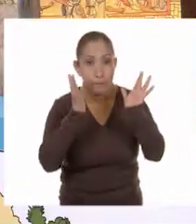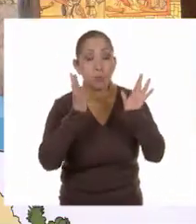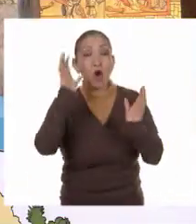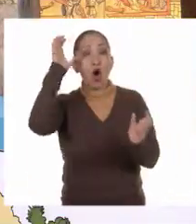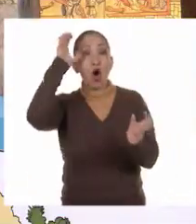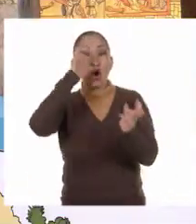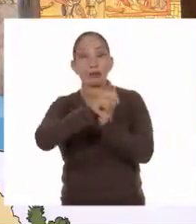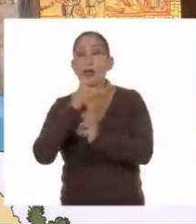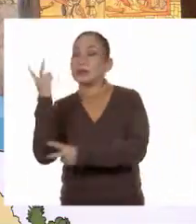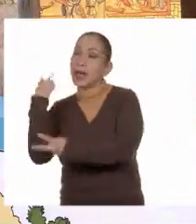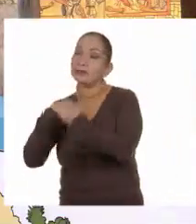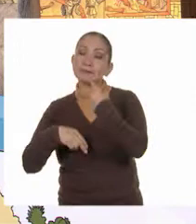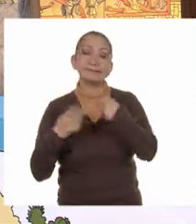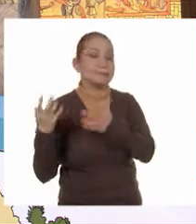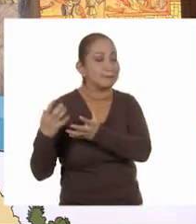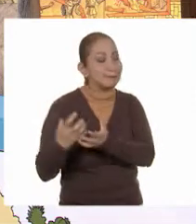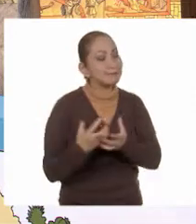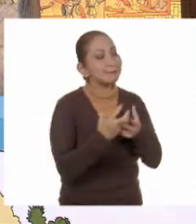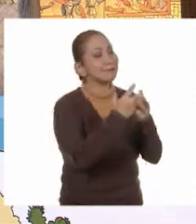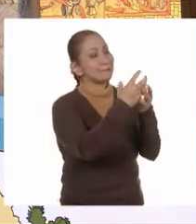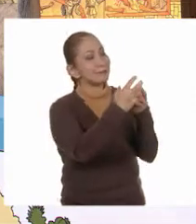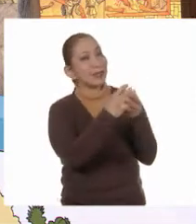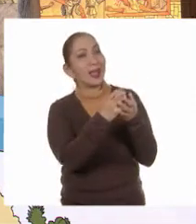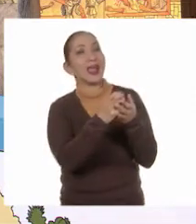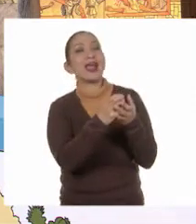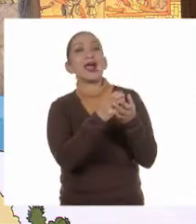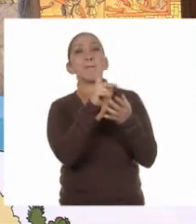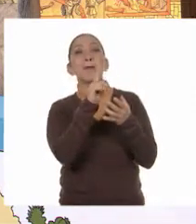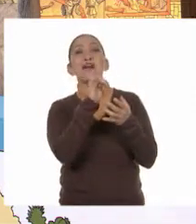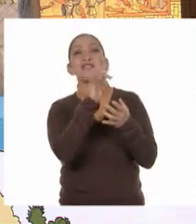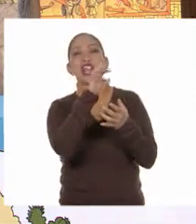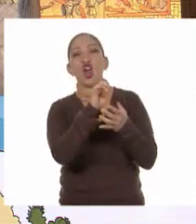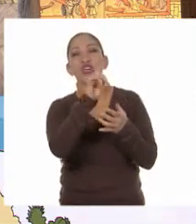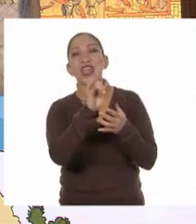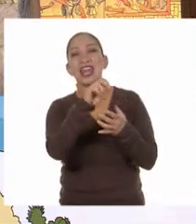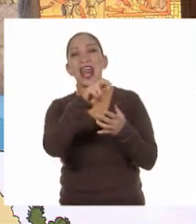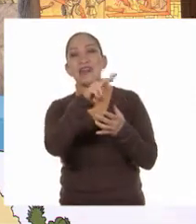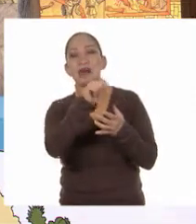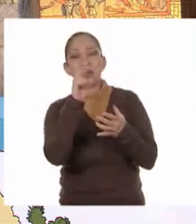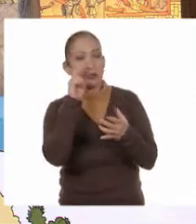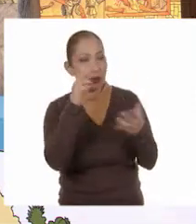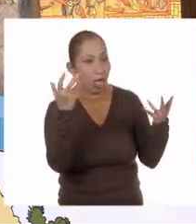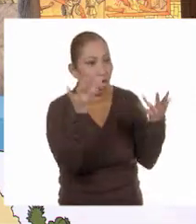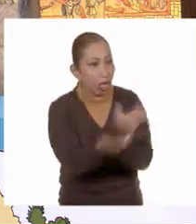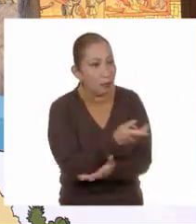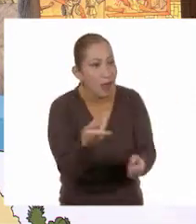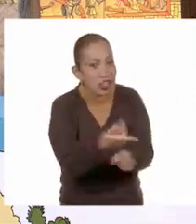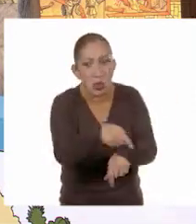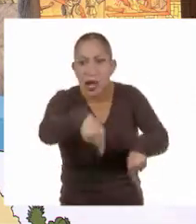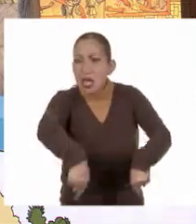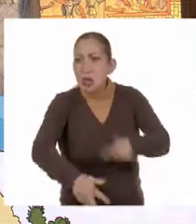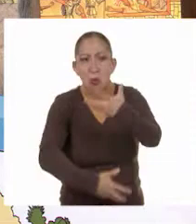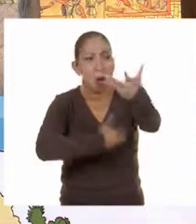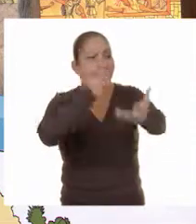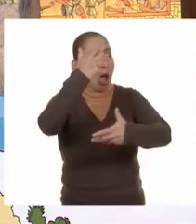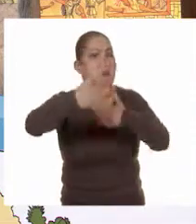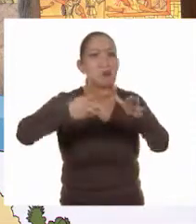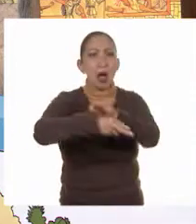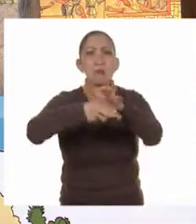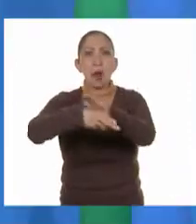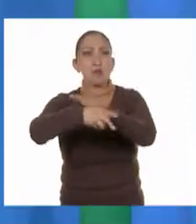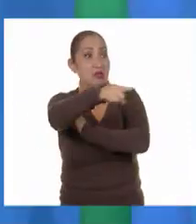Cortés regresó a Tenochtitlan acompañado de las tropas de Pánfilo de Narváez y se dio cuenta del enojo que ocasionó Pedro de Alvarado en los